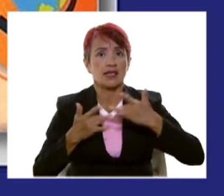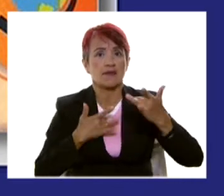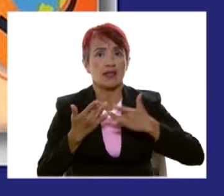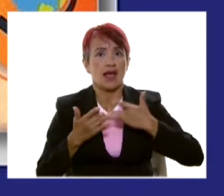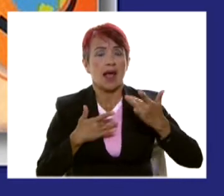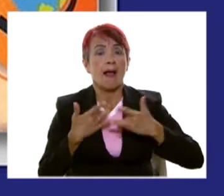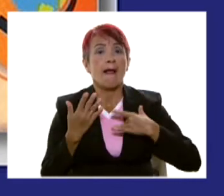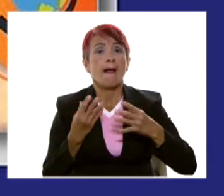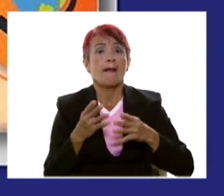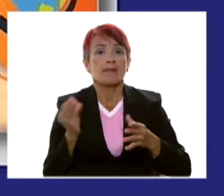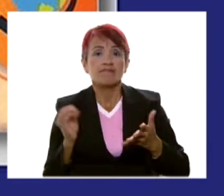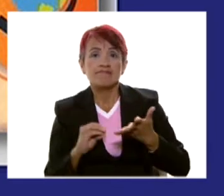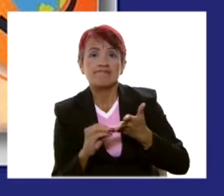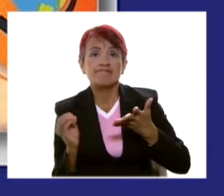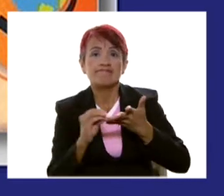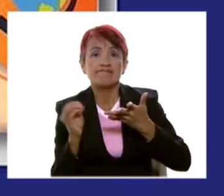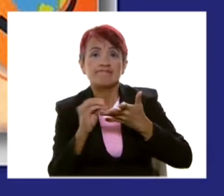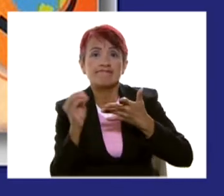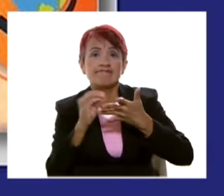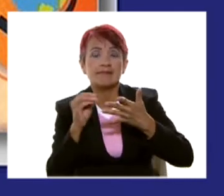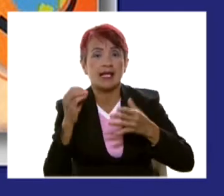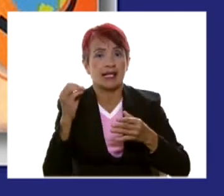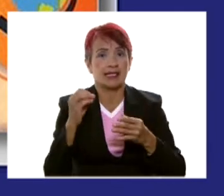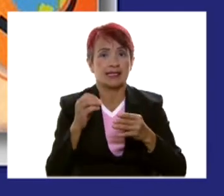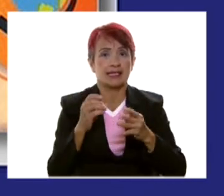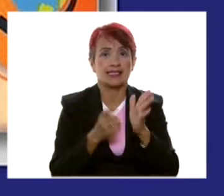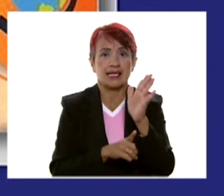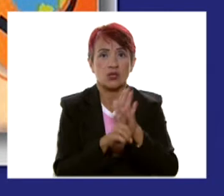lo puedan ir desarrollando. ¿Ok?